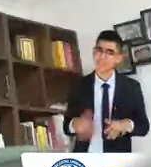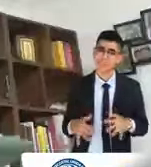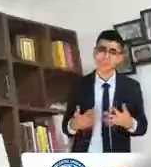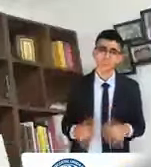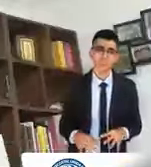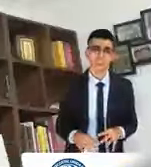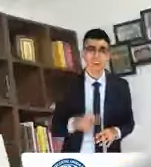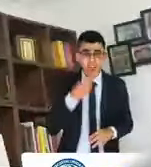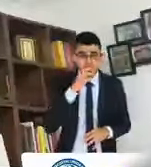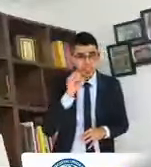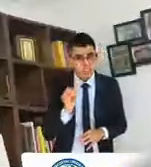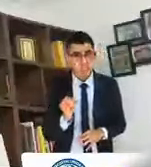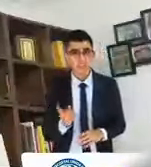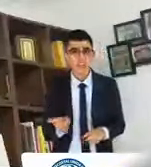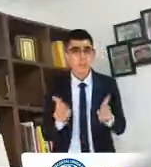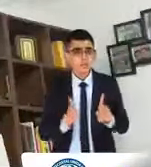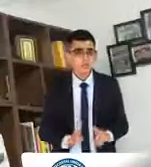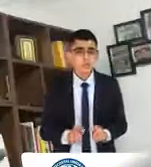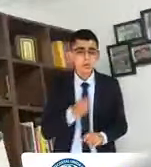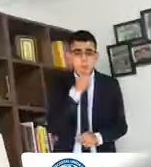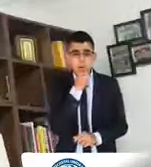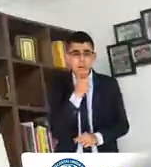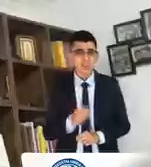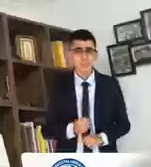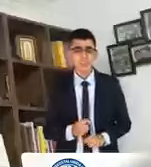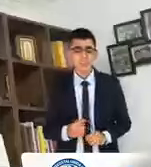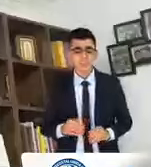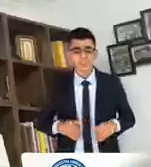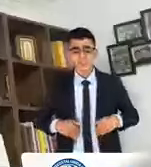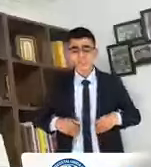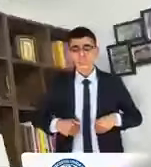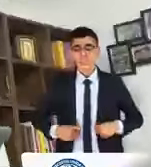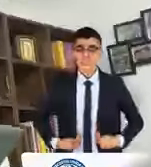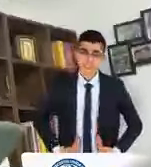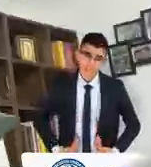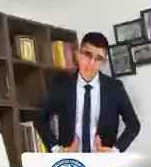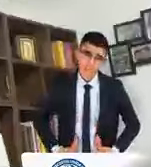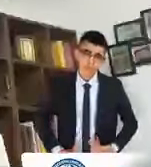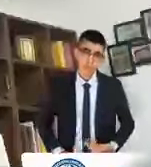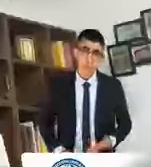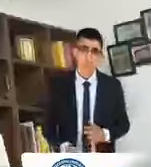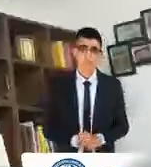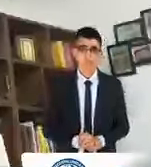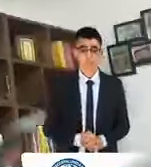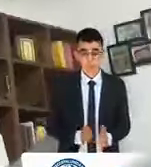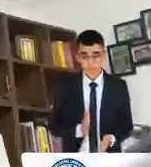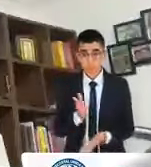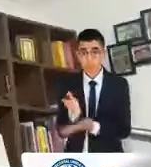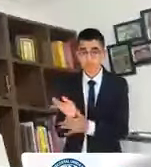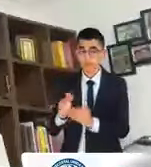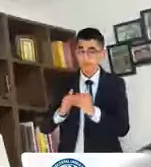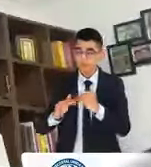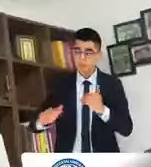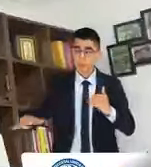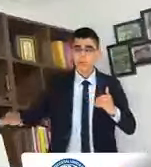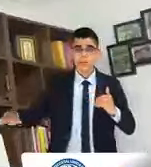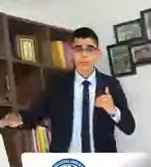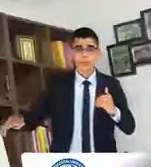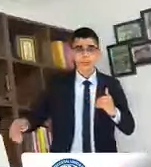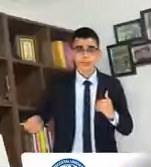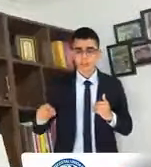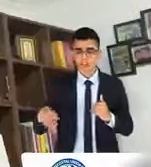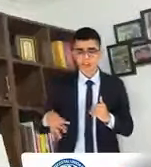ancianos, iban agotados y llegaron al mar. Y el mar no había forma de